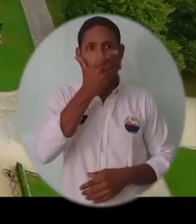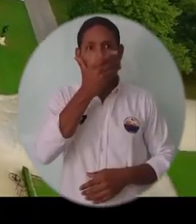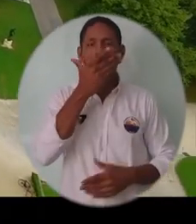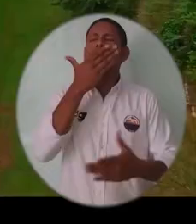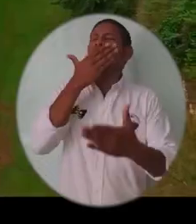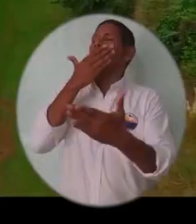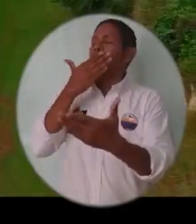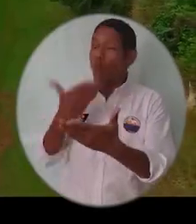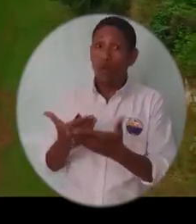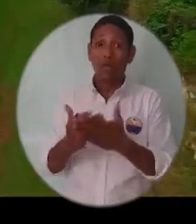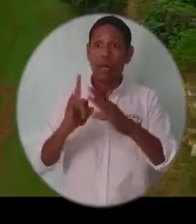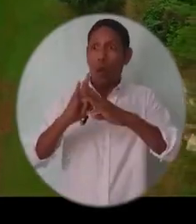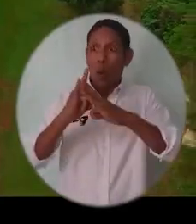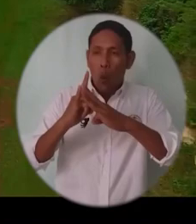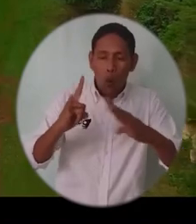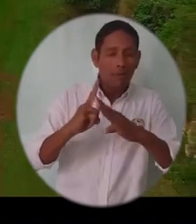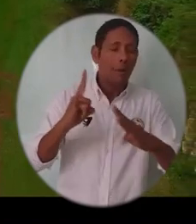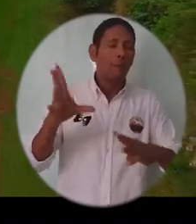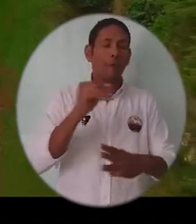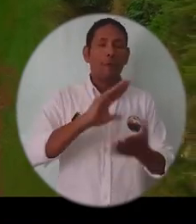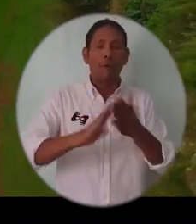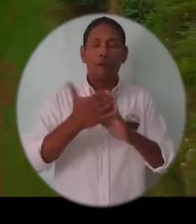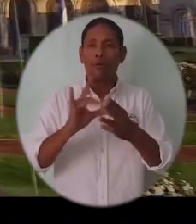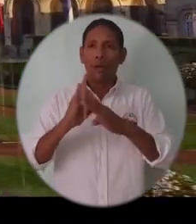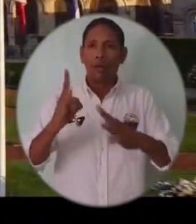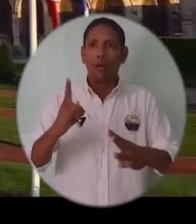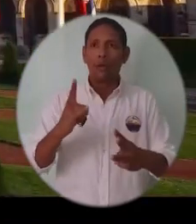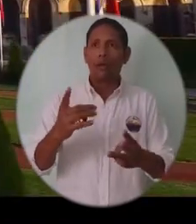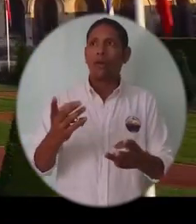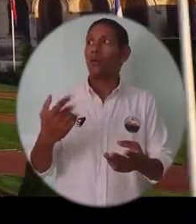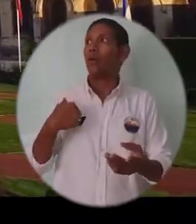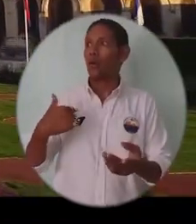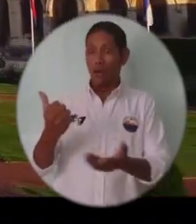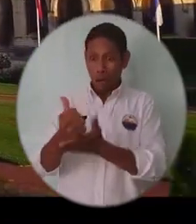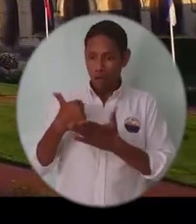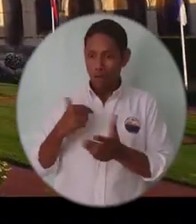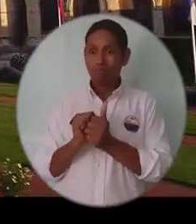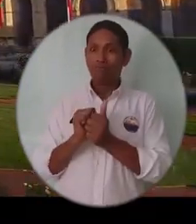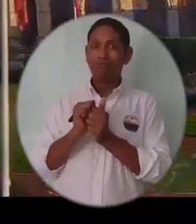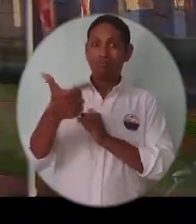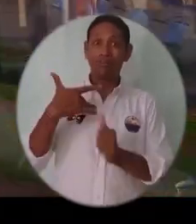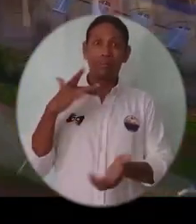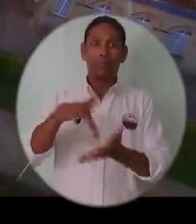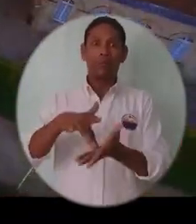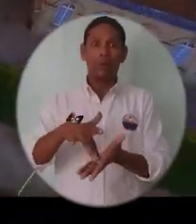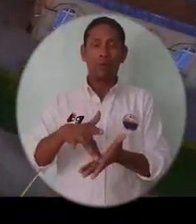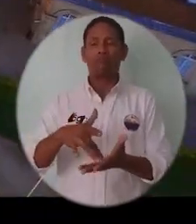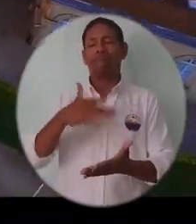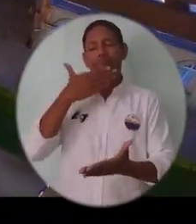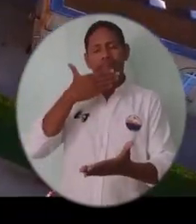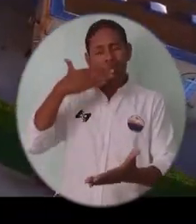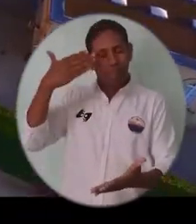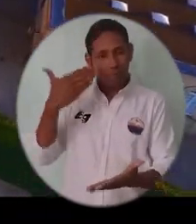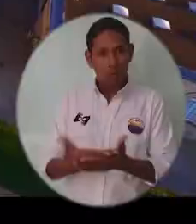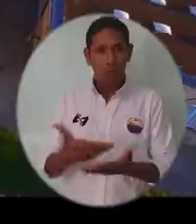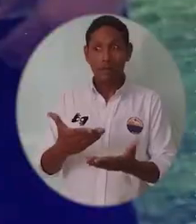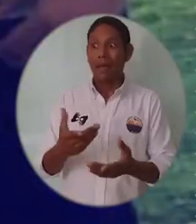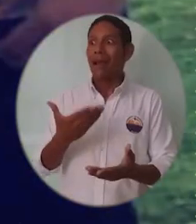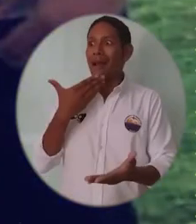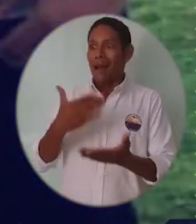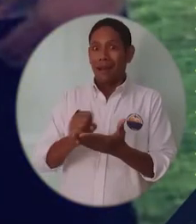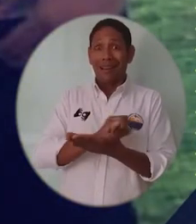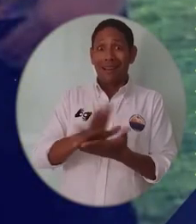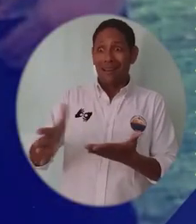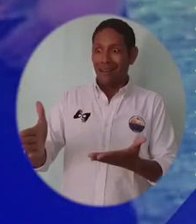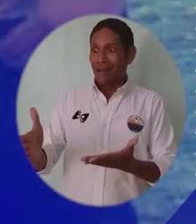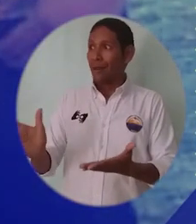Agradezco a la comunidad Uni Magdalena, a toda la comunidad Uni Magdalena que ha permitido que esto sea posible. Porque es gracias a ellos y es gracias a la beca